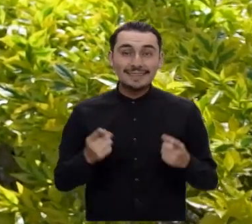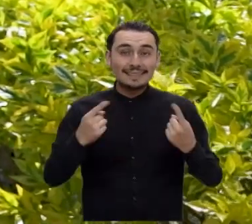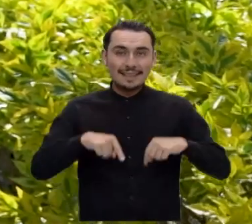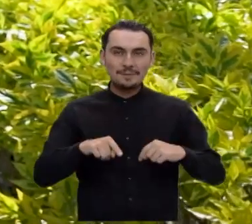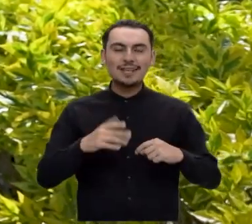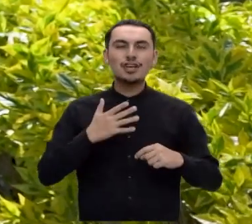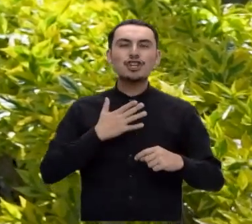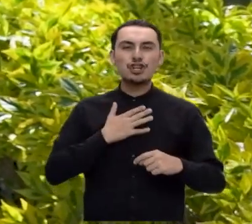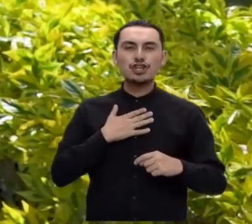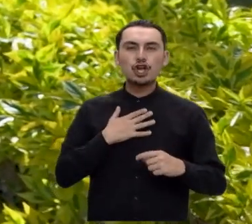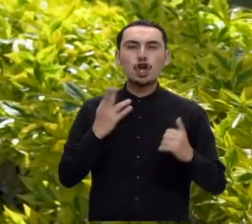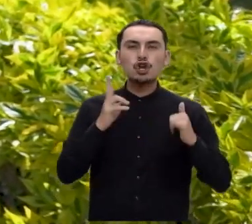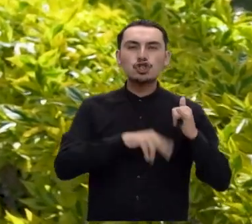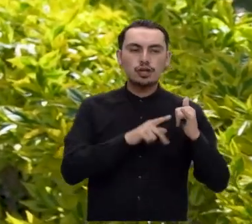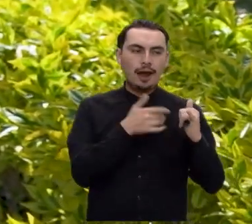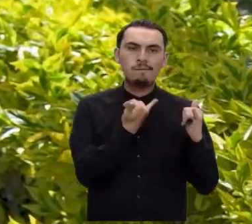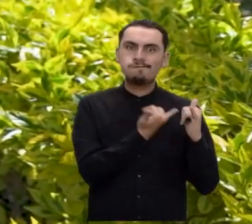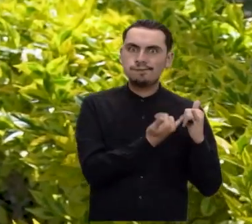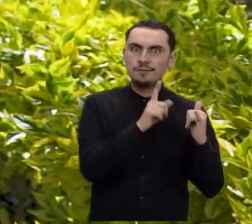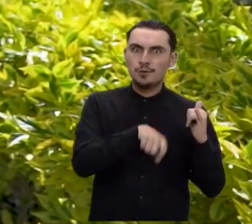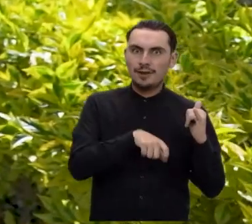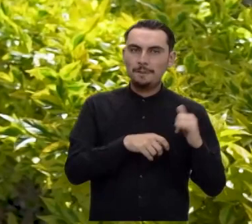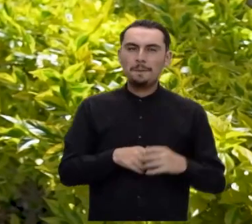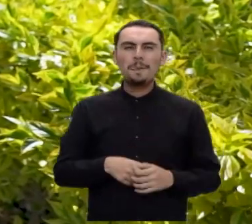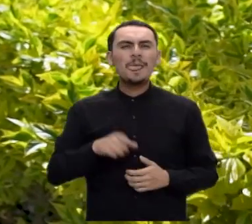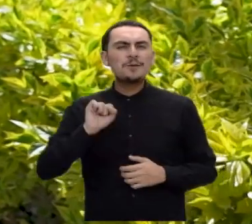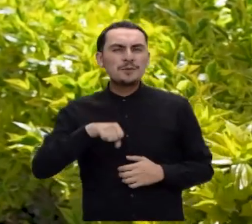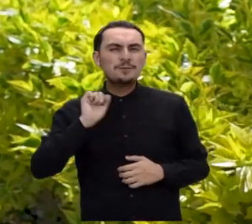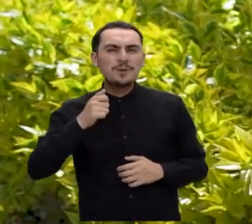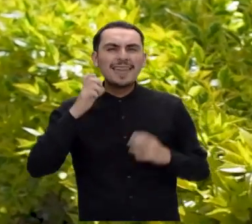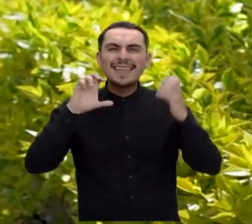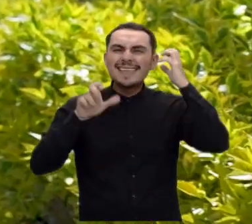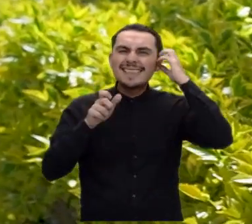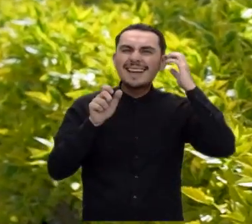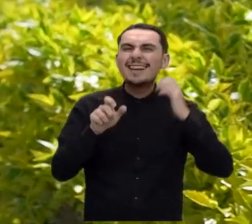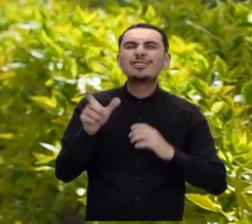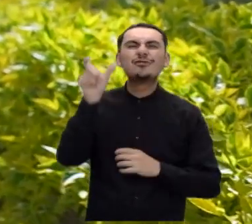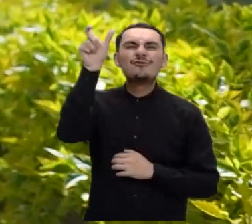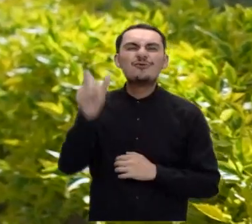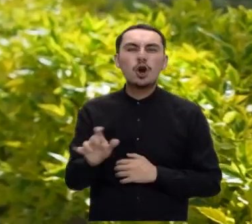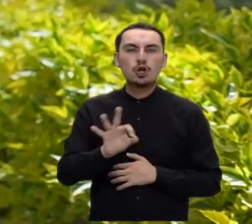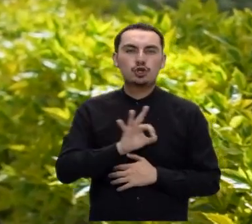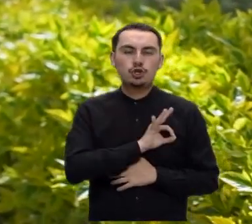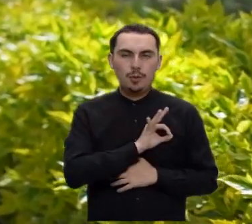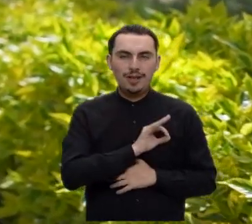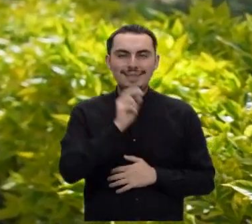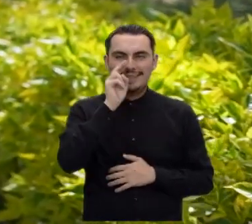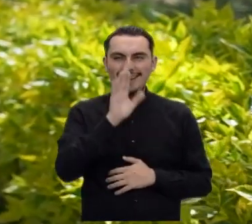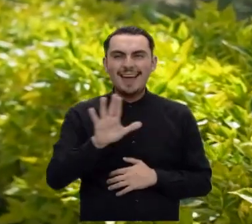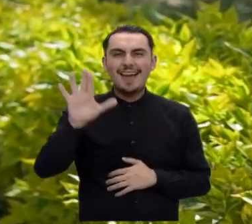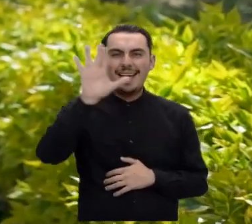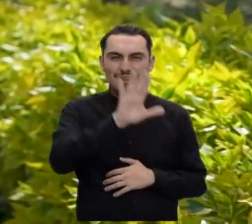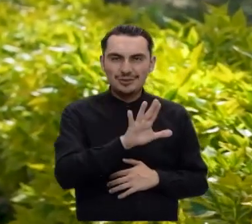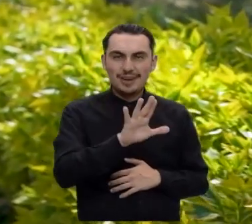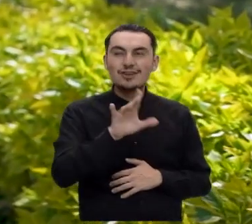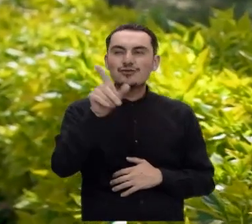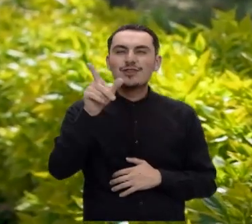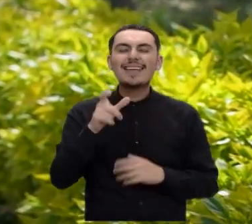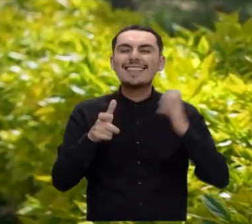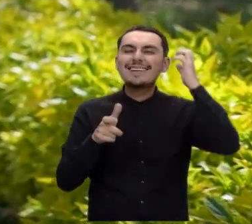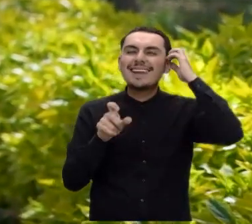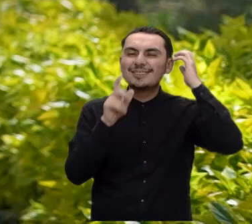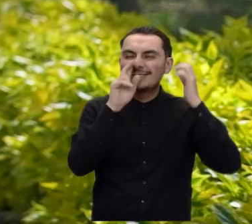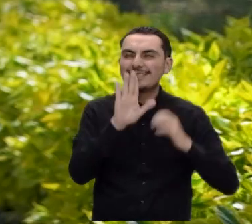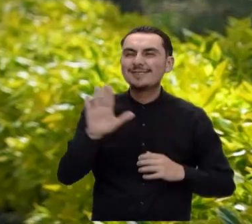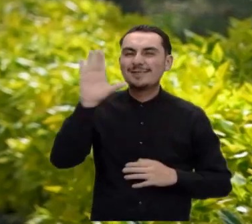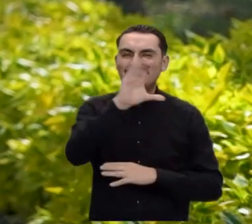www.ica.gov.co y también en nuestro canal de YouTube. Recuerden sintonizar ICA Comunica Radio todos los sábados a las 5 de la mañana por las